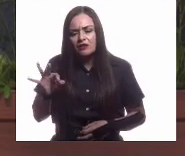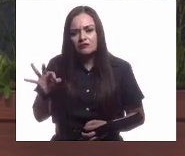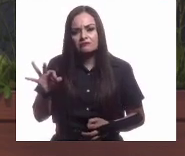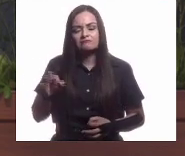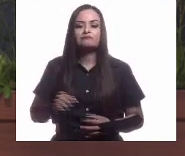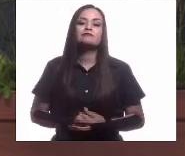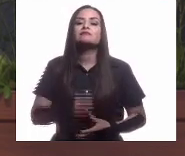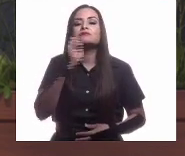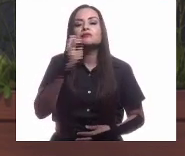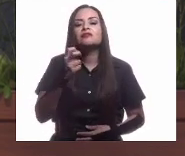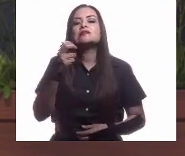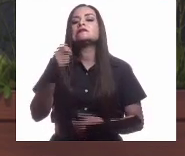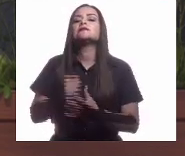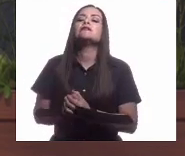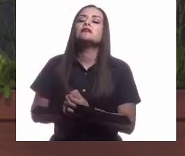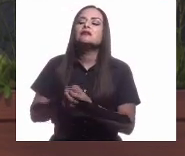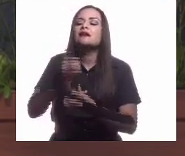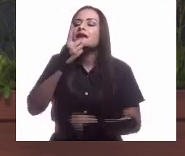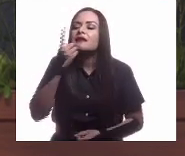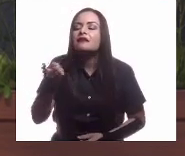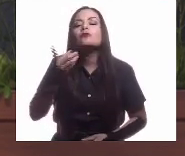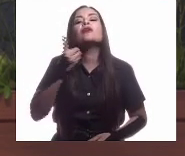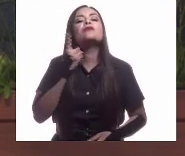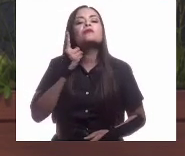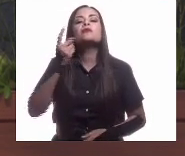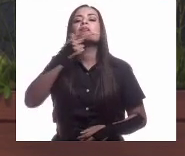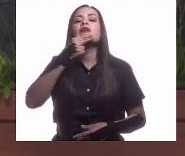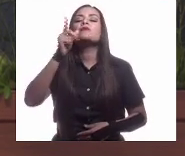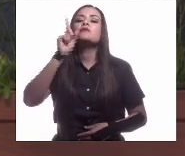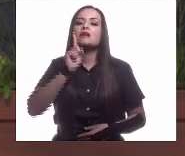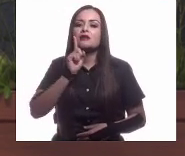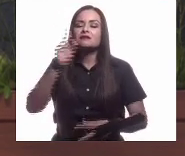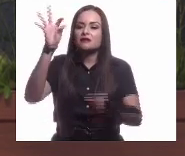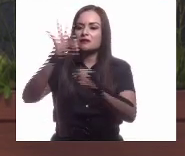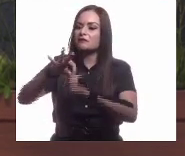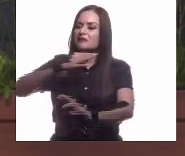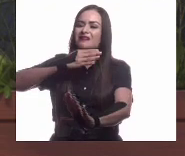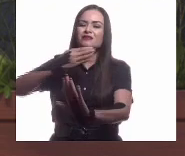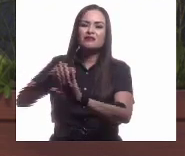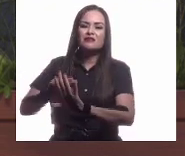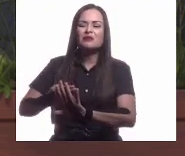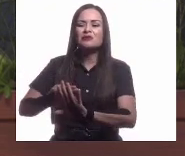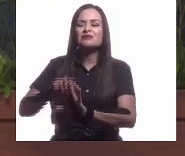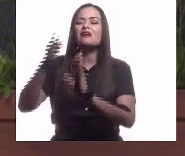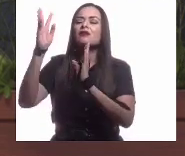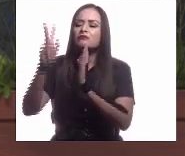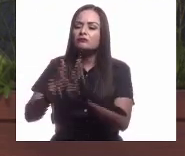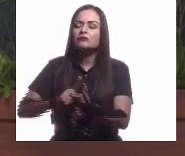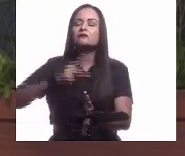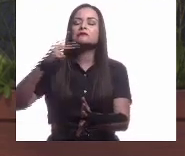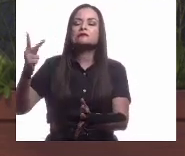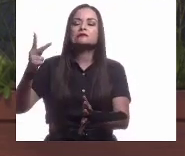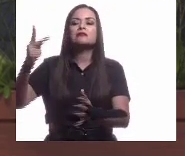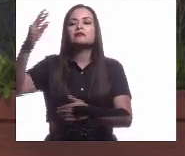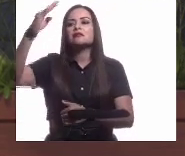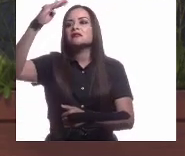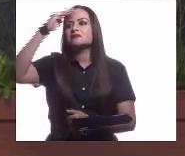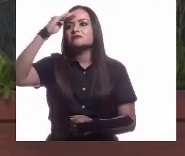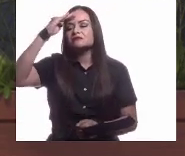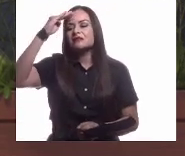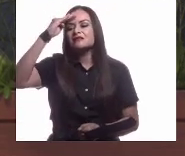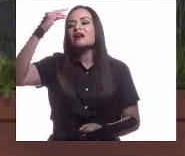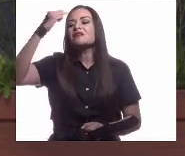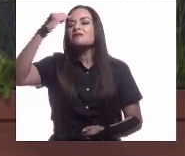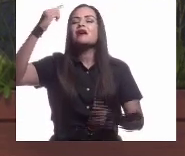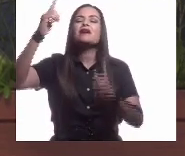invito a los diputados que votaran en contra, retomen el tema, legislen por la